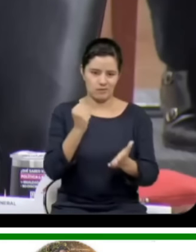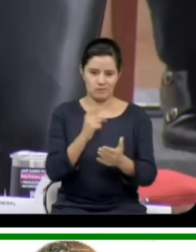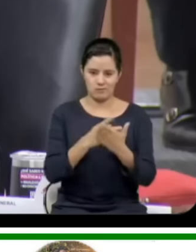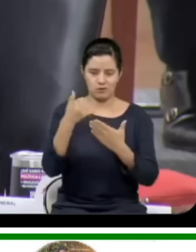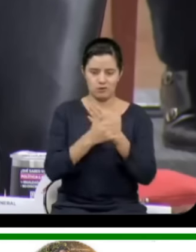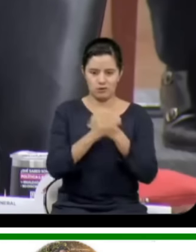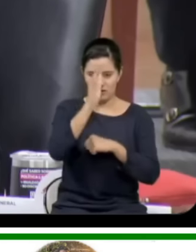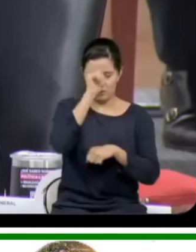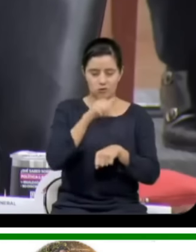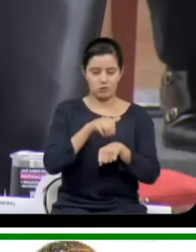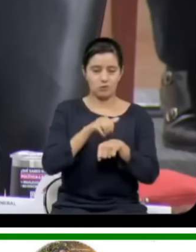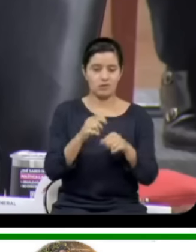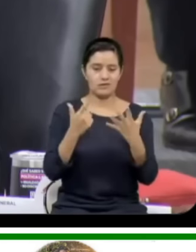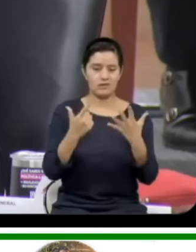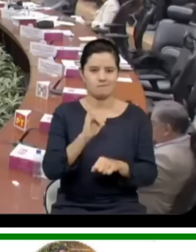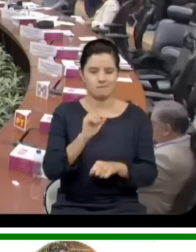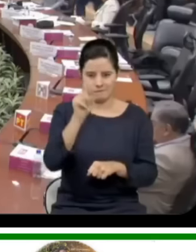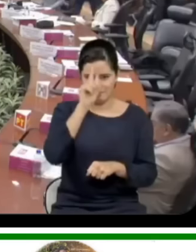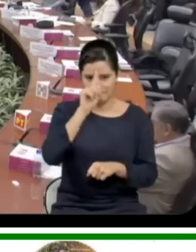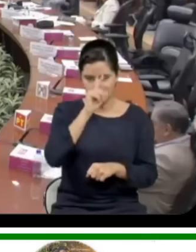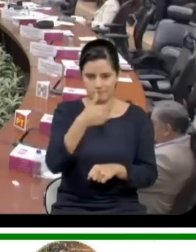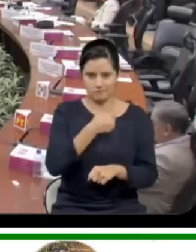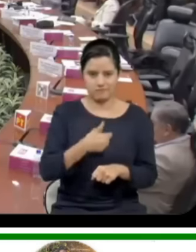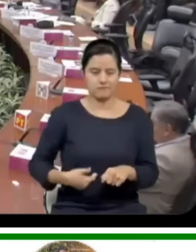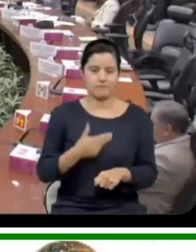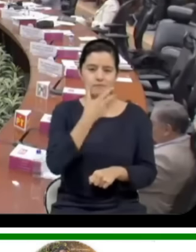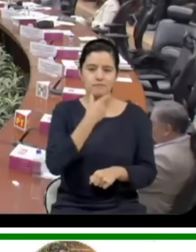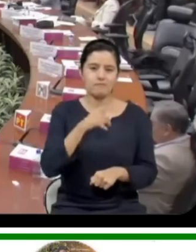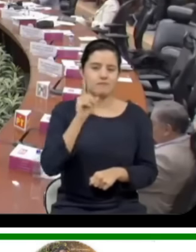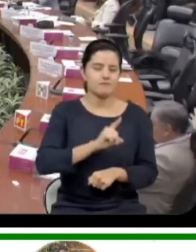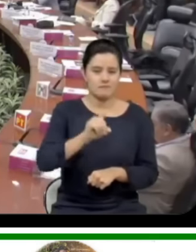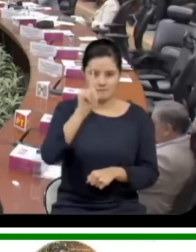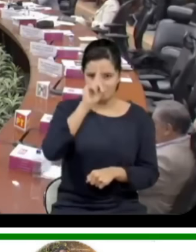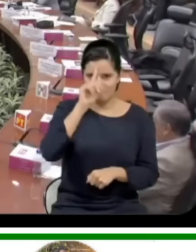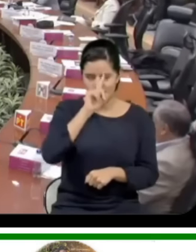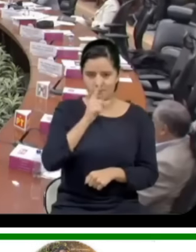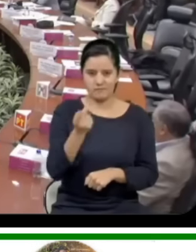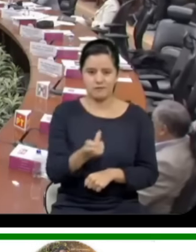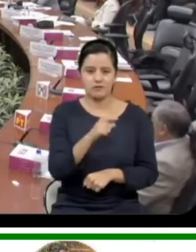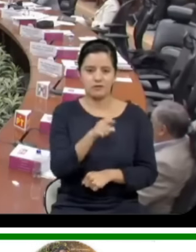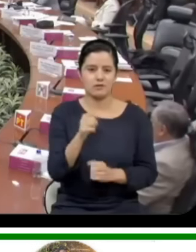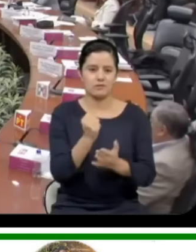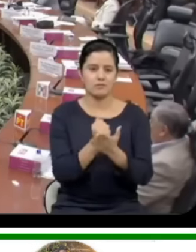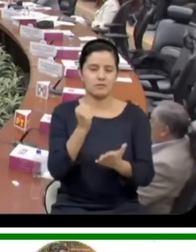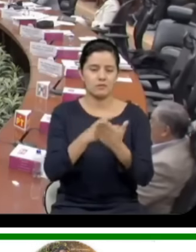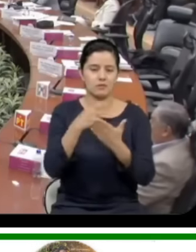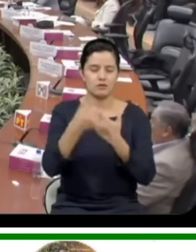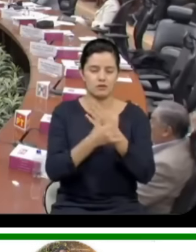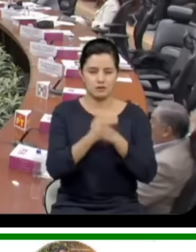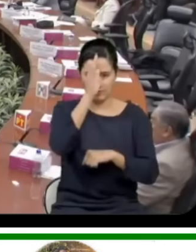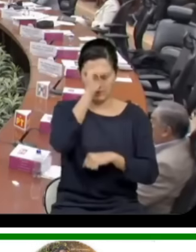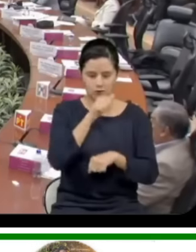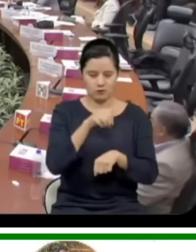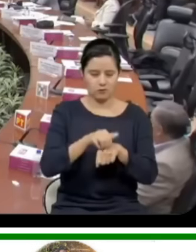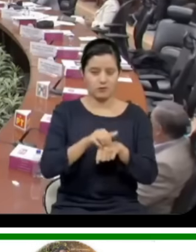empresa se lleva votación y sigue esta empresa que llevará